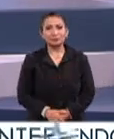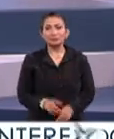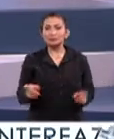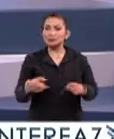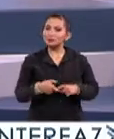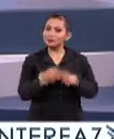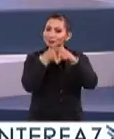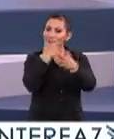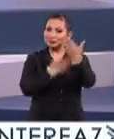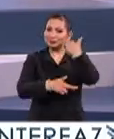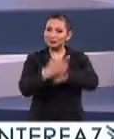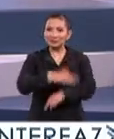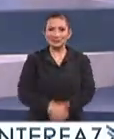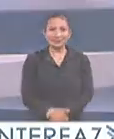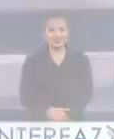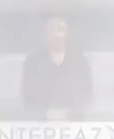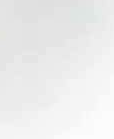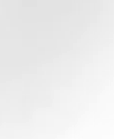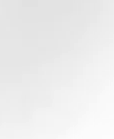Una breve pausa y volvemos.